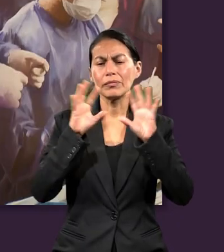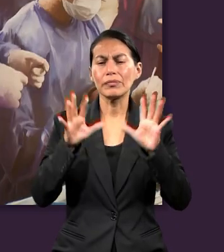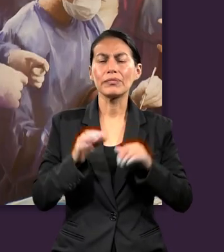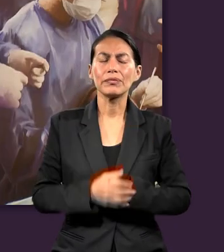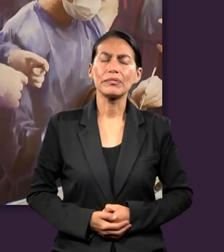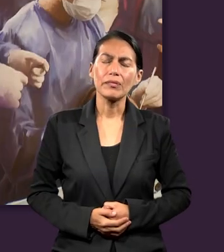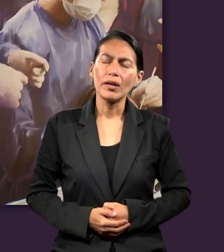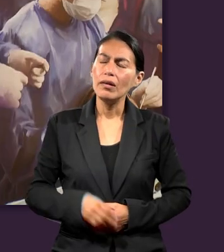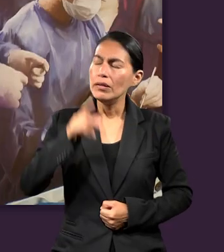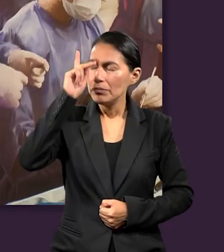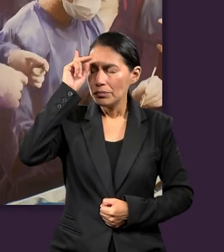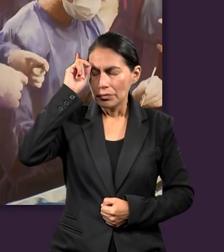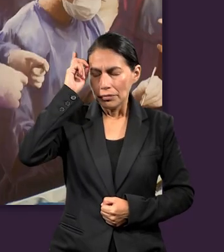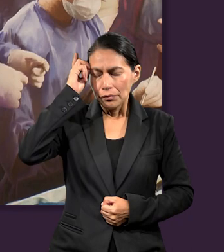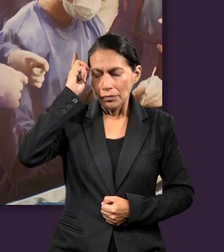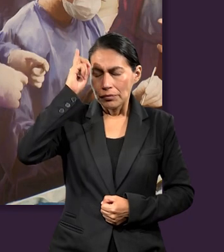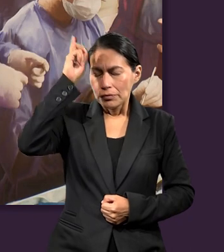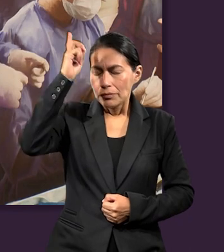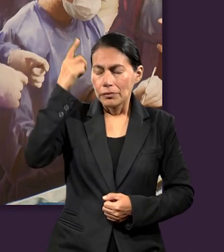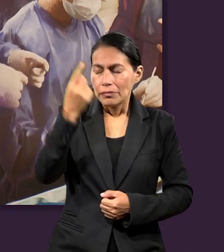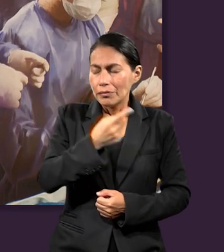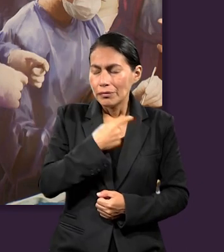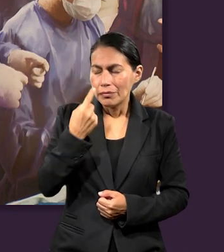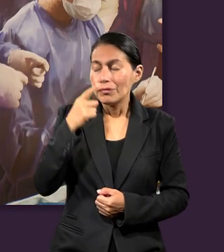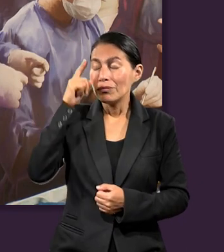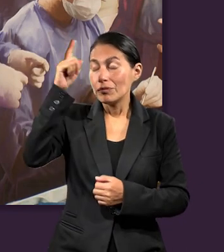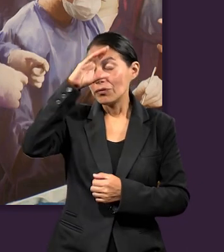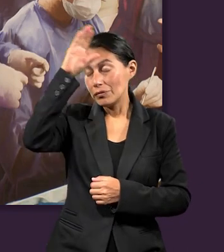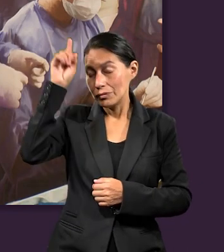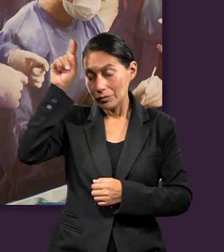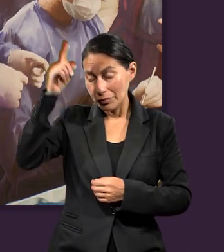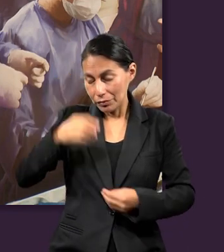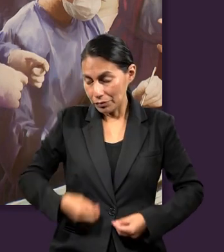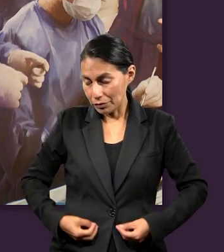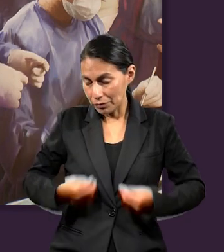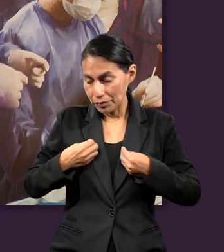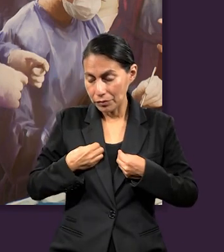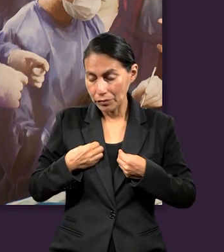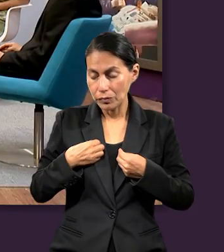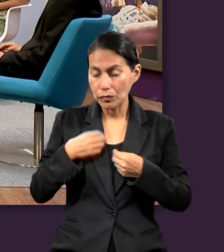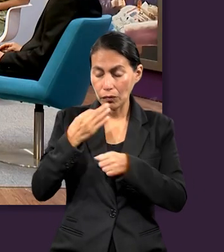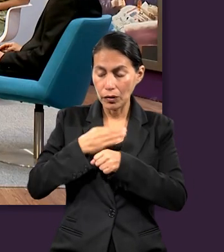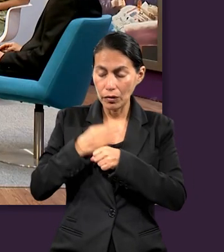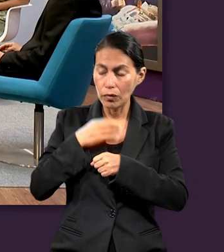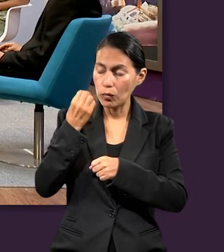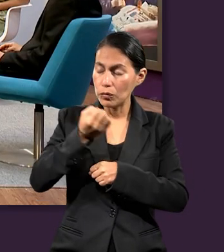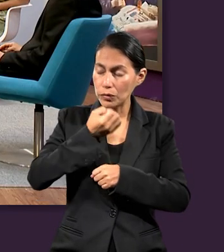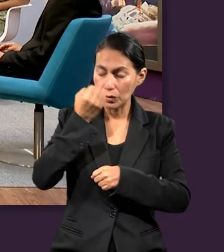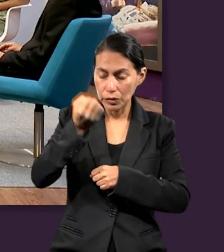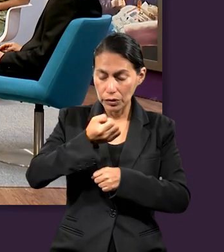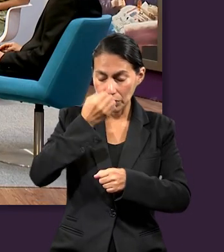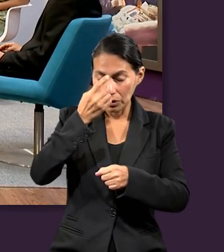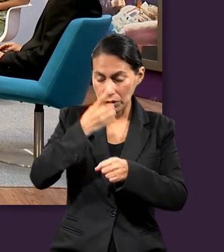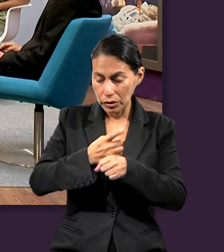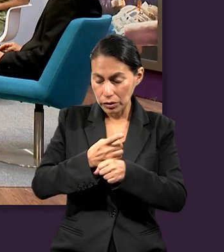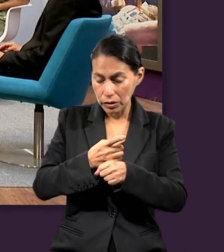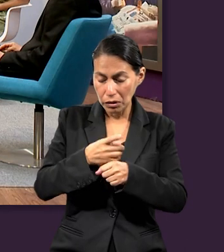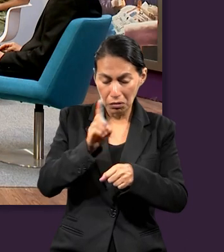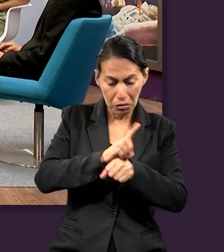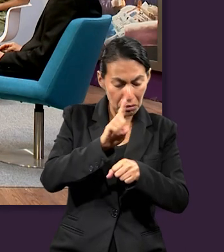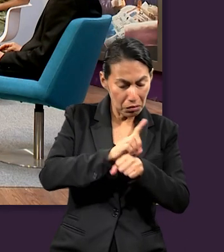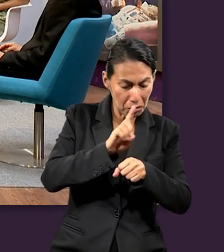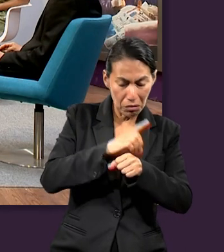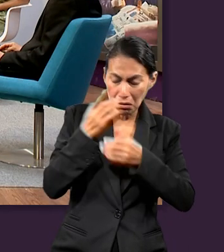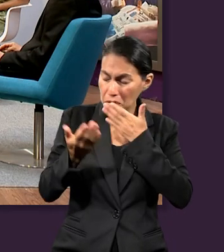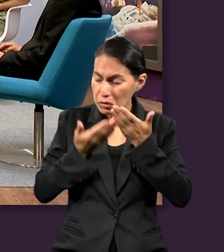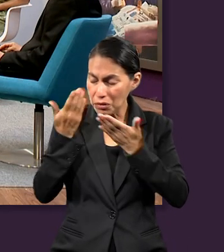por la oportunidad que nos das de poder aprender más de ti cada día gracias porque nos regalas tu palabra Gracias porque nos permites